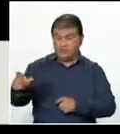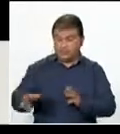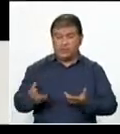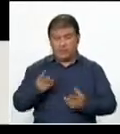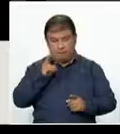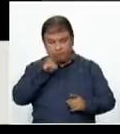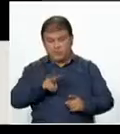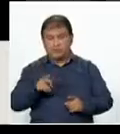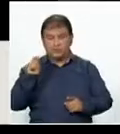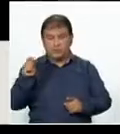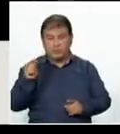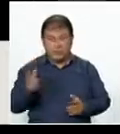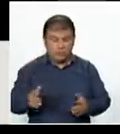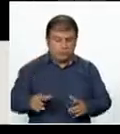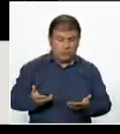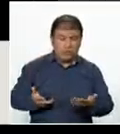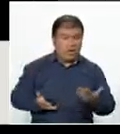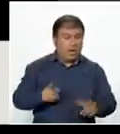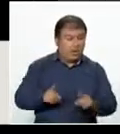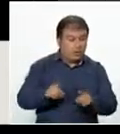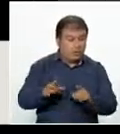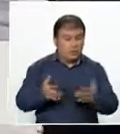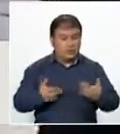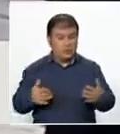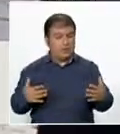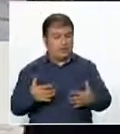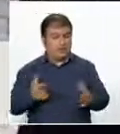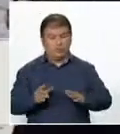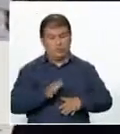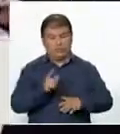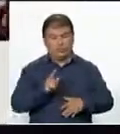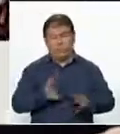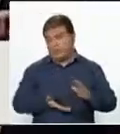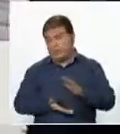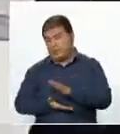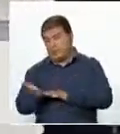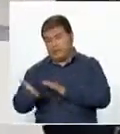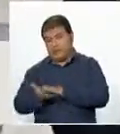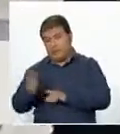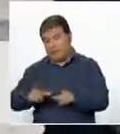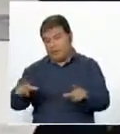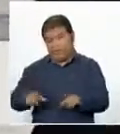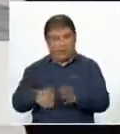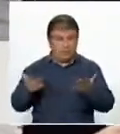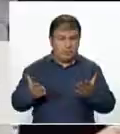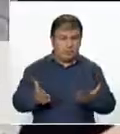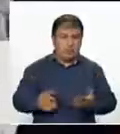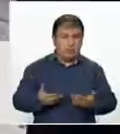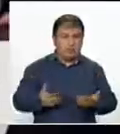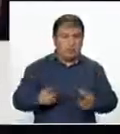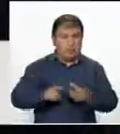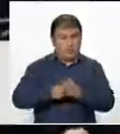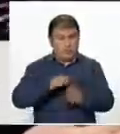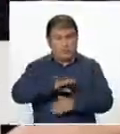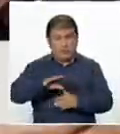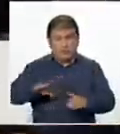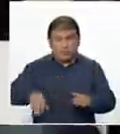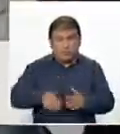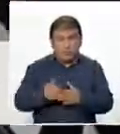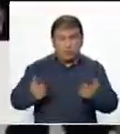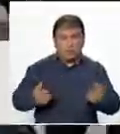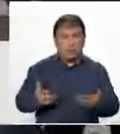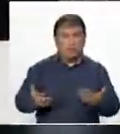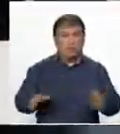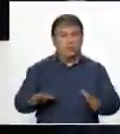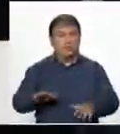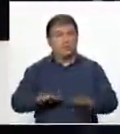estaban por el lugar. Algunos de ellos ya temerosos han salido del punto, ¿no?, donde se inició todo. Fue hace